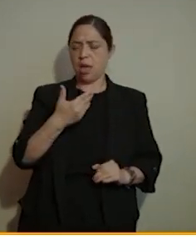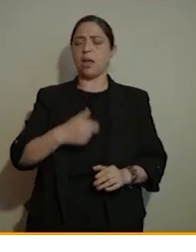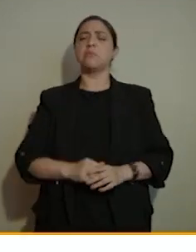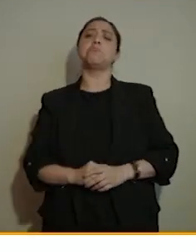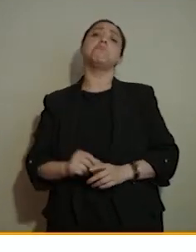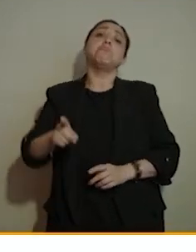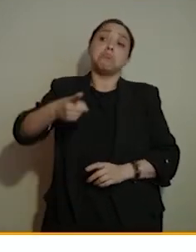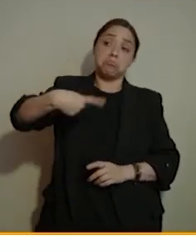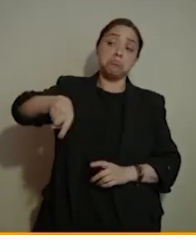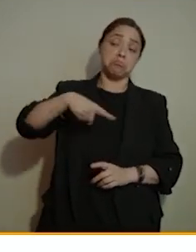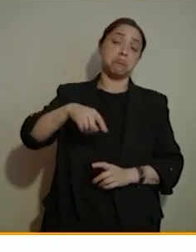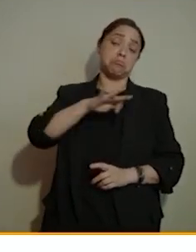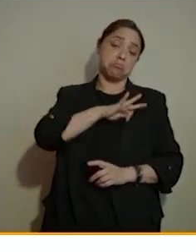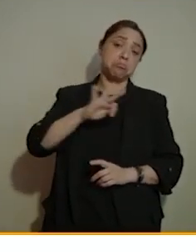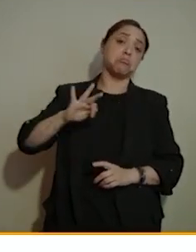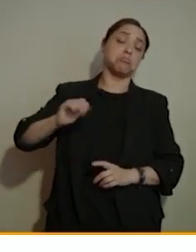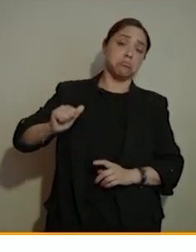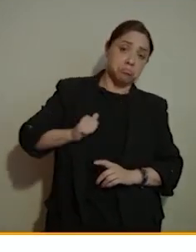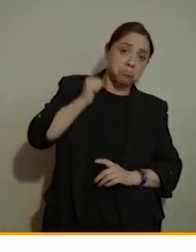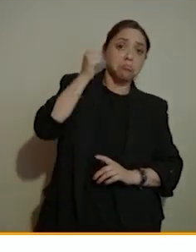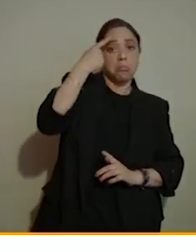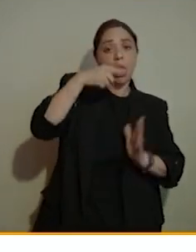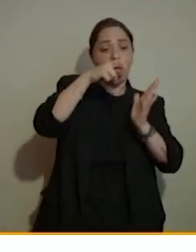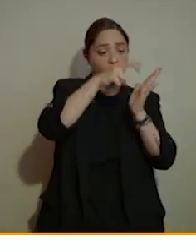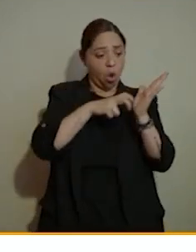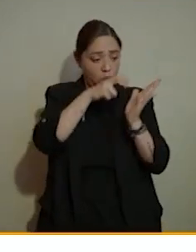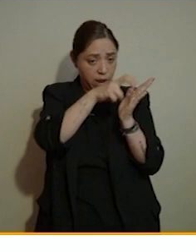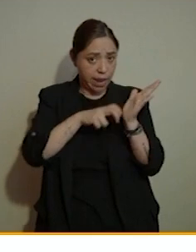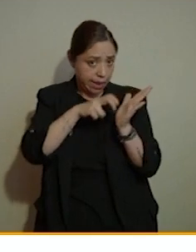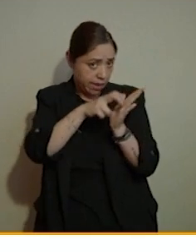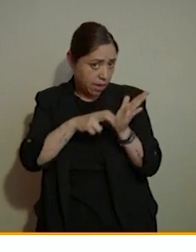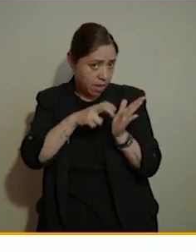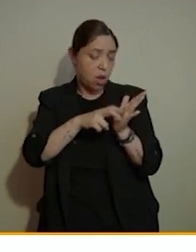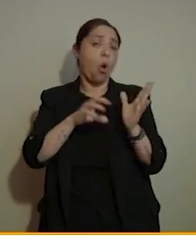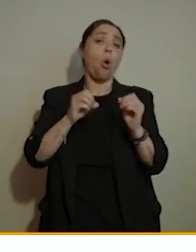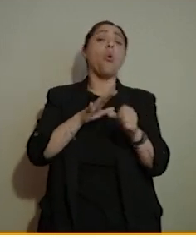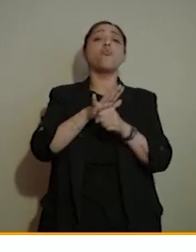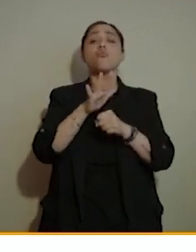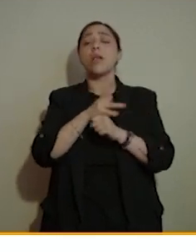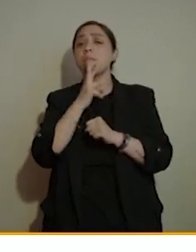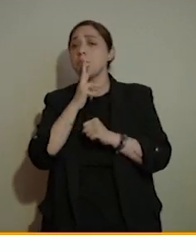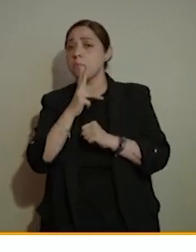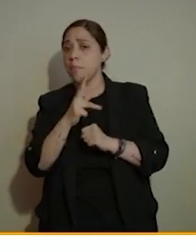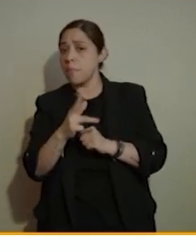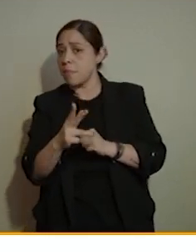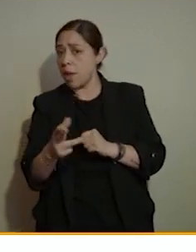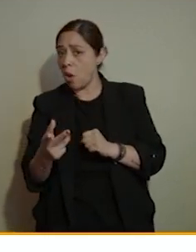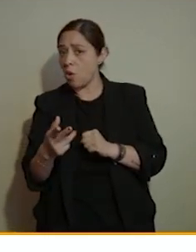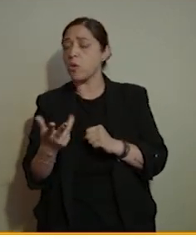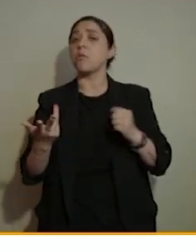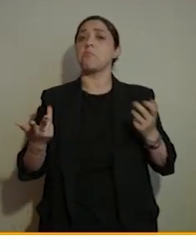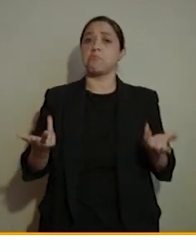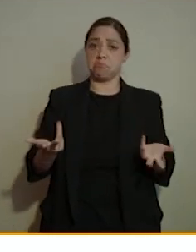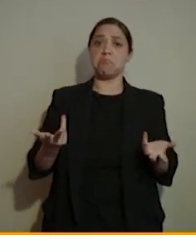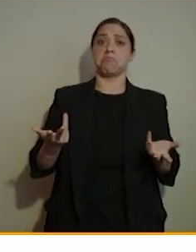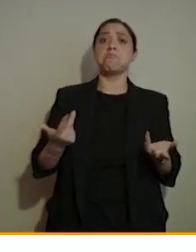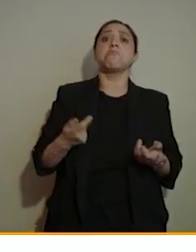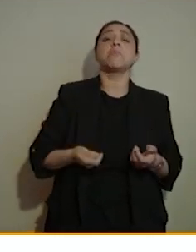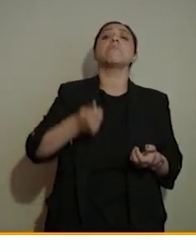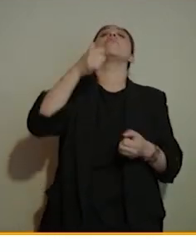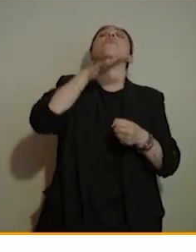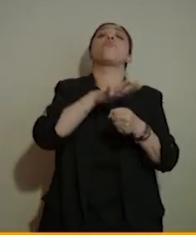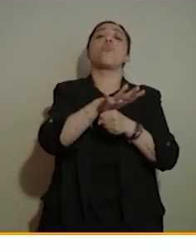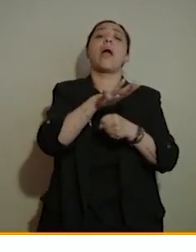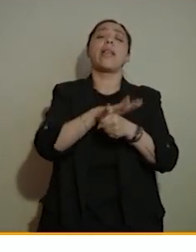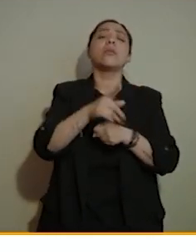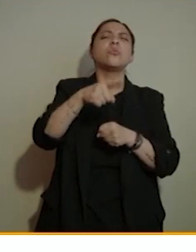aprovechar ciertas áreas de oportunidad por identificar y mejorar sus procesos, pues primero el primer paso es enterarse, ¿no?